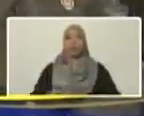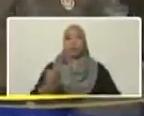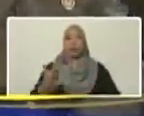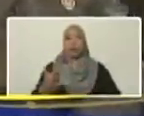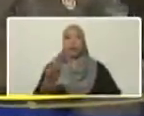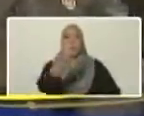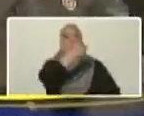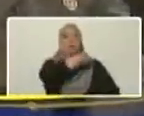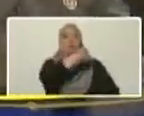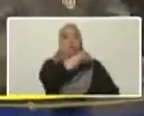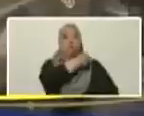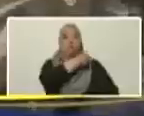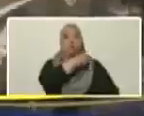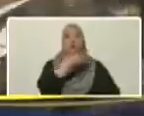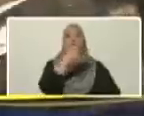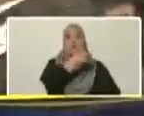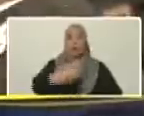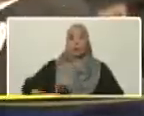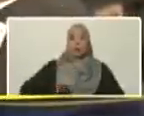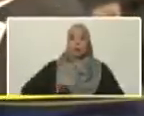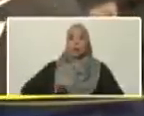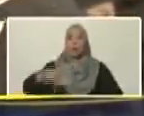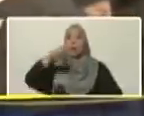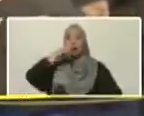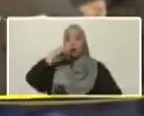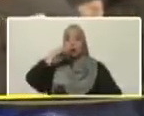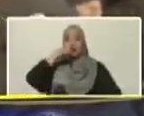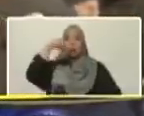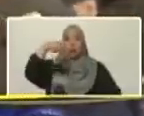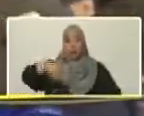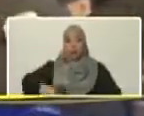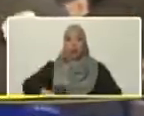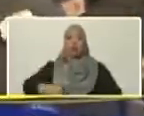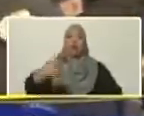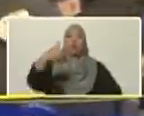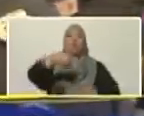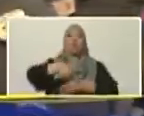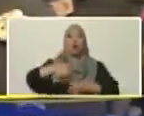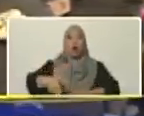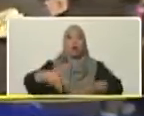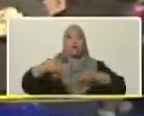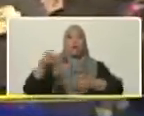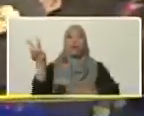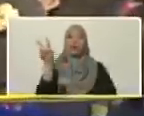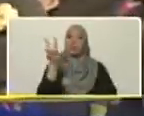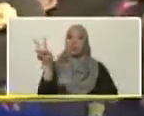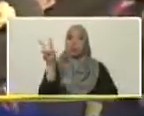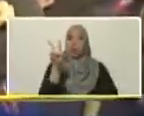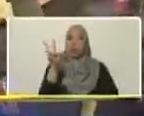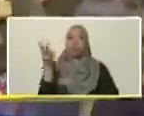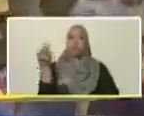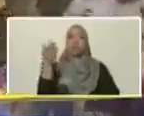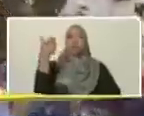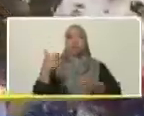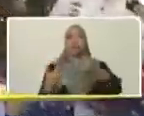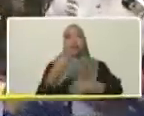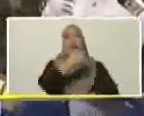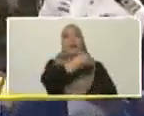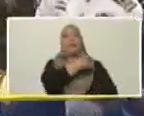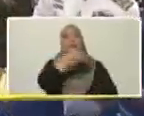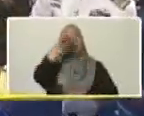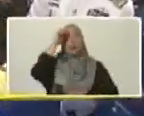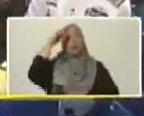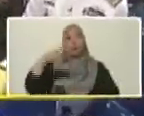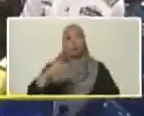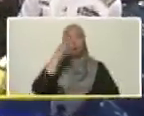Ascensos. Por el ciudadano Nicolás Maduro Moros, presidente constitucional de la República Bolivariana de Venezuela, comandante en jefe de la Fuerza Armada